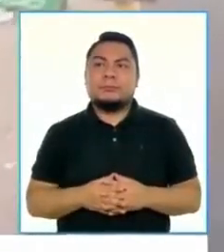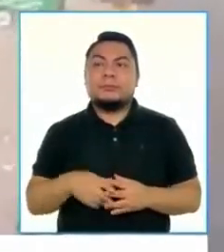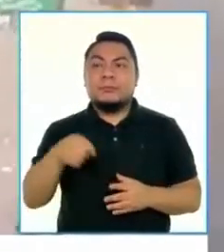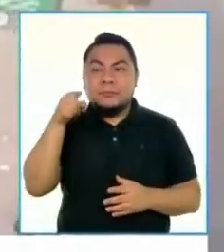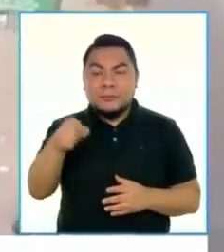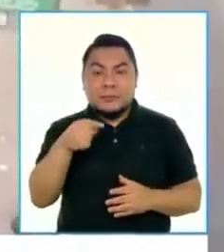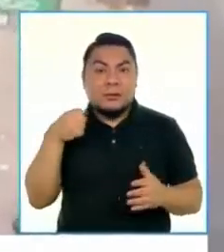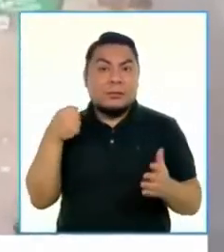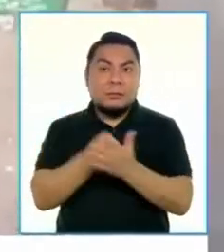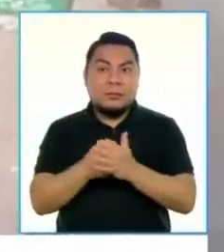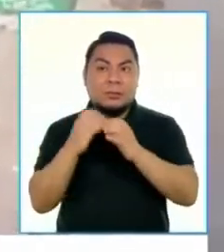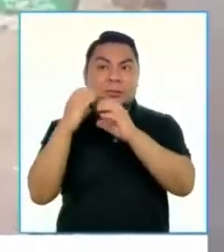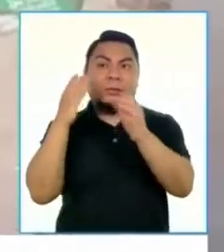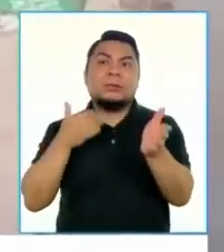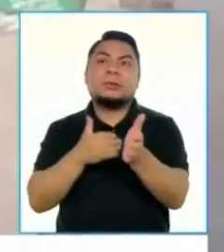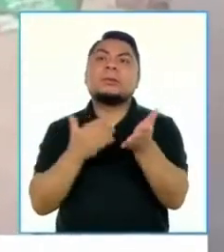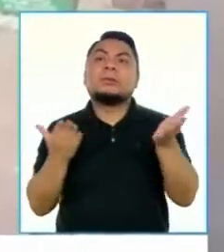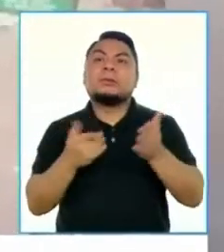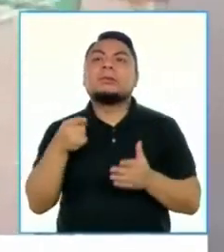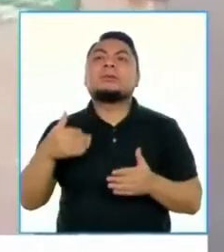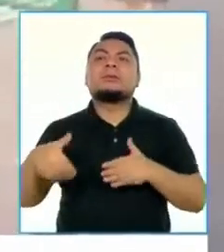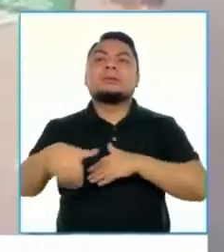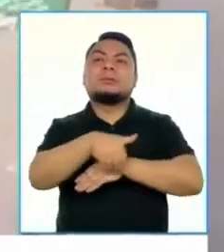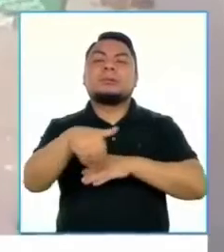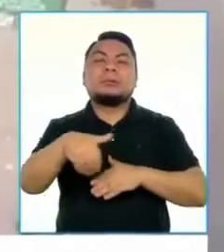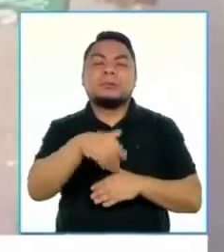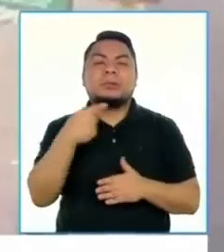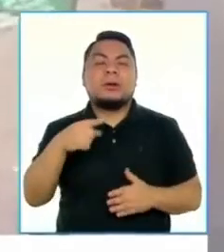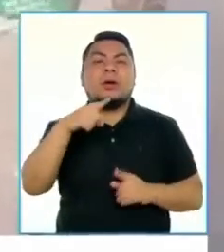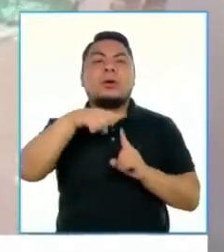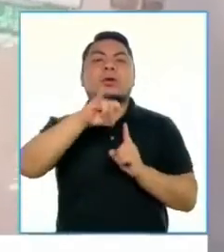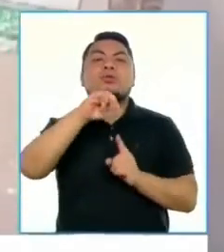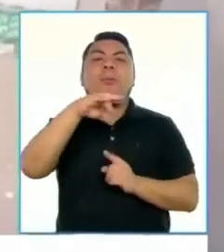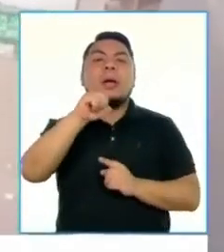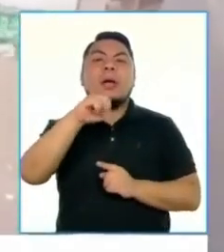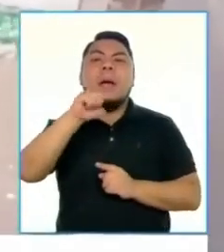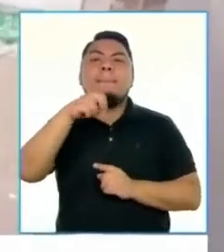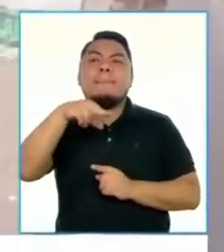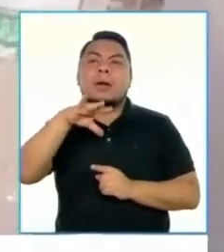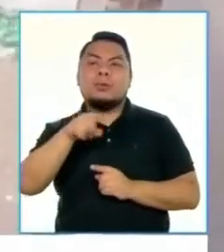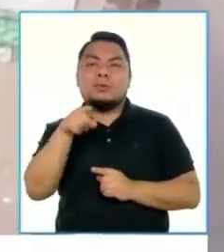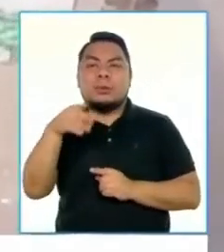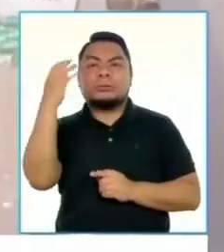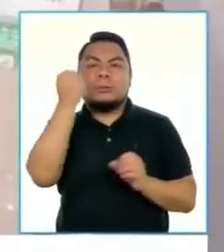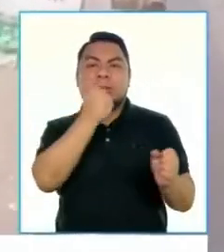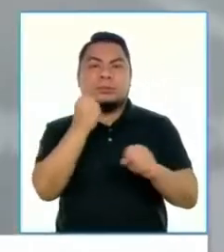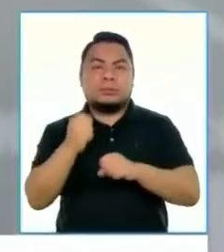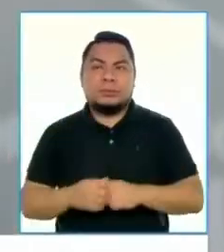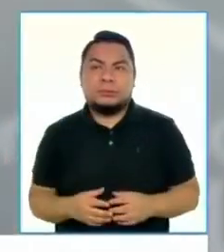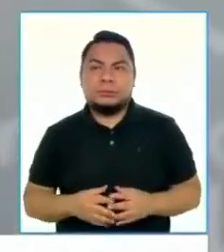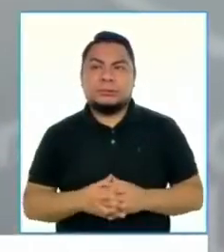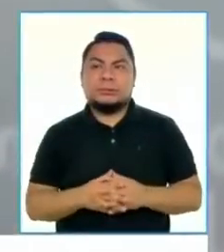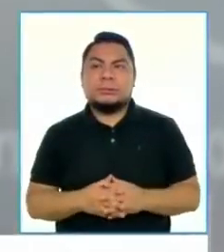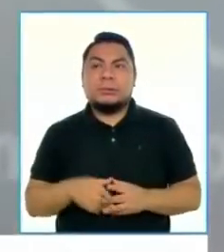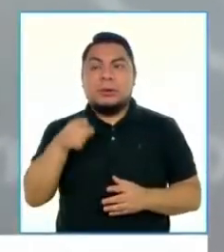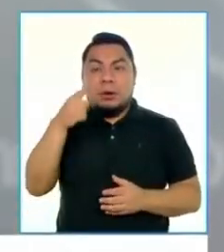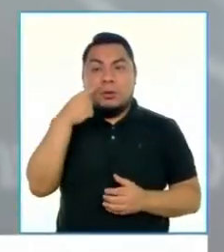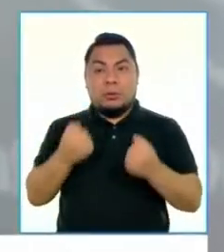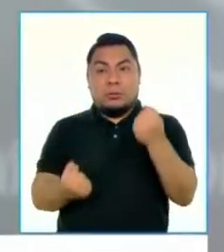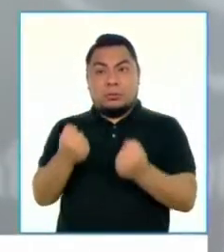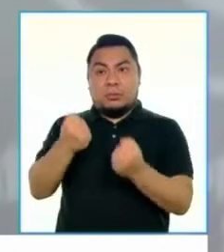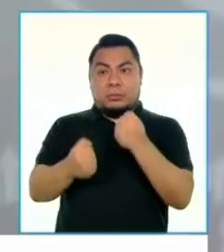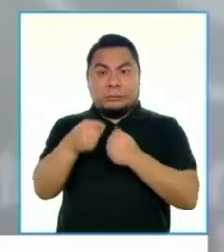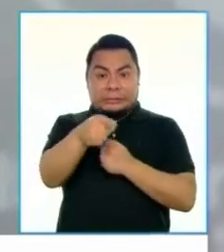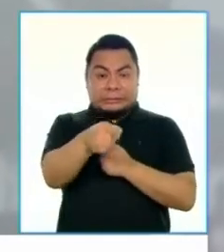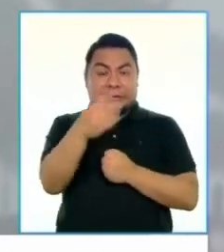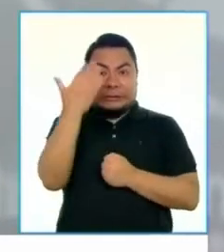Este accidente vehicular ocurrió en el cruce de las avenidas Túpac Amaru y Honorio Delgado, en San Martín de Porres. El conductor de